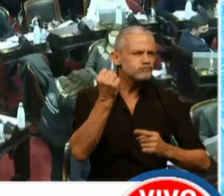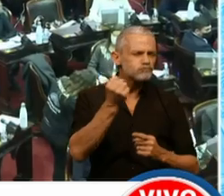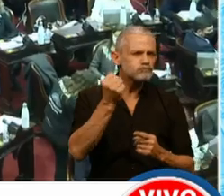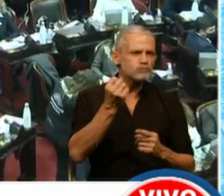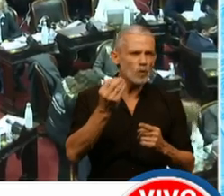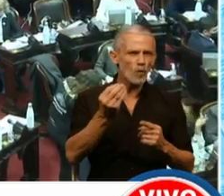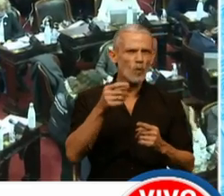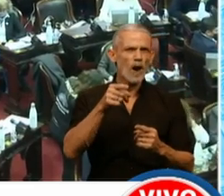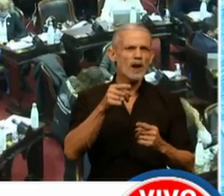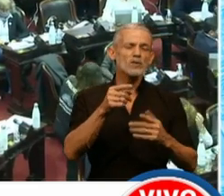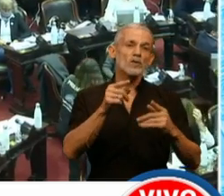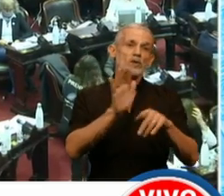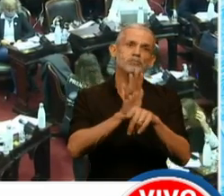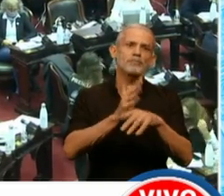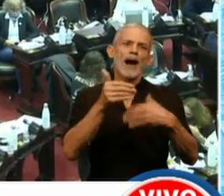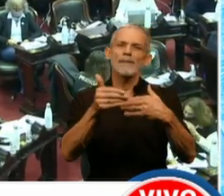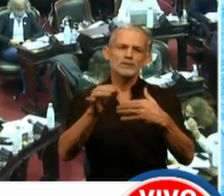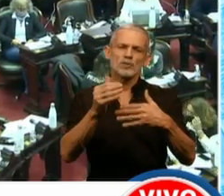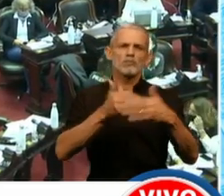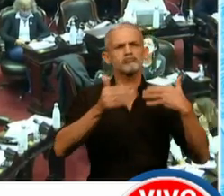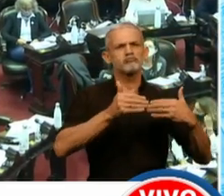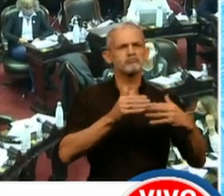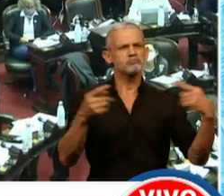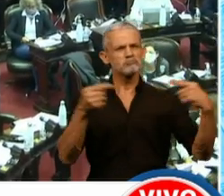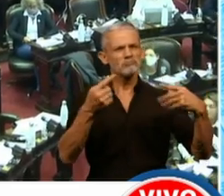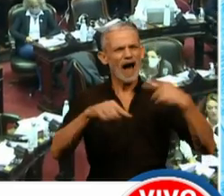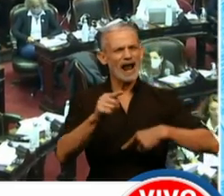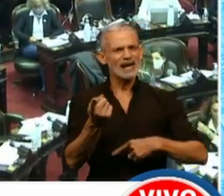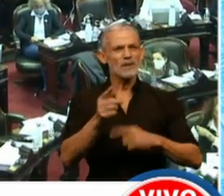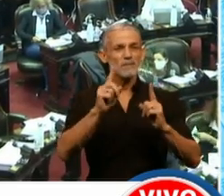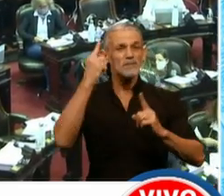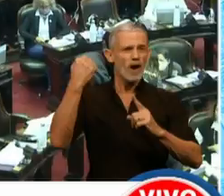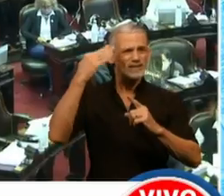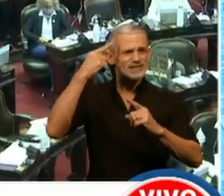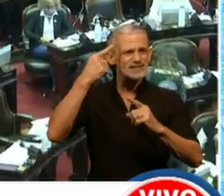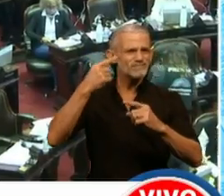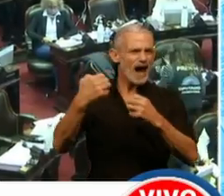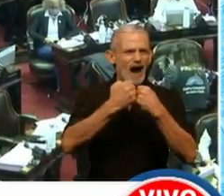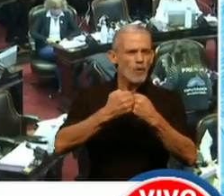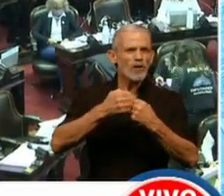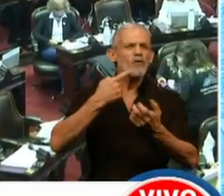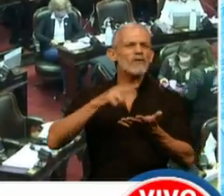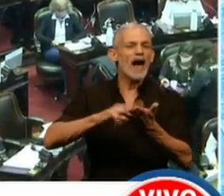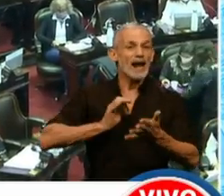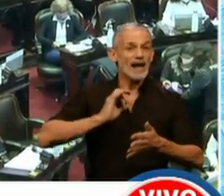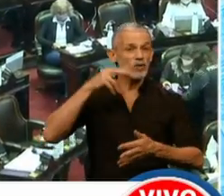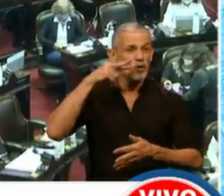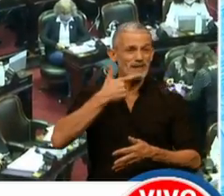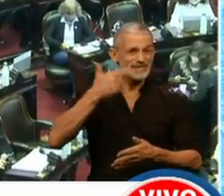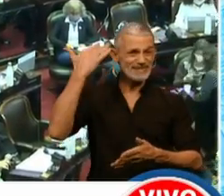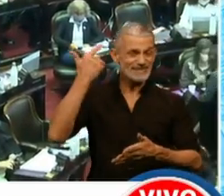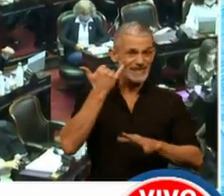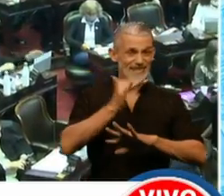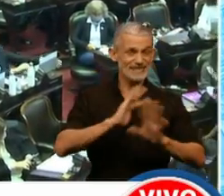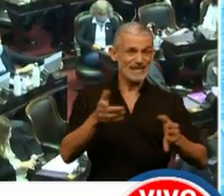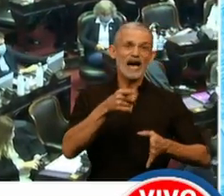el proceso o ir a contrapelo de aquel consenso fiscal del 2017 que es lo que